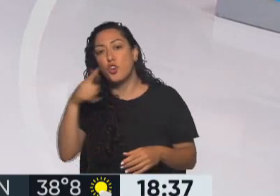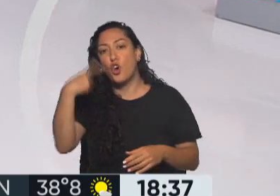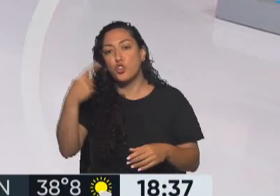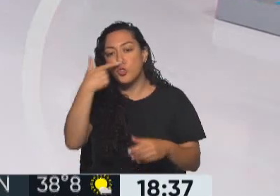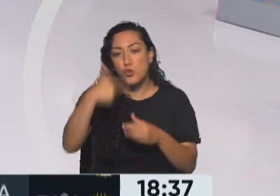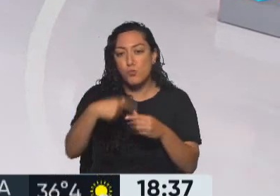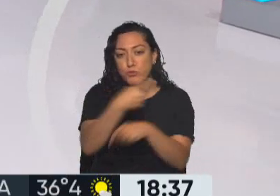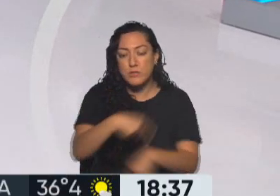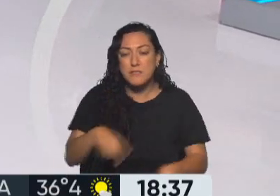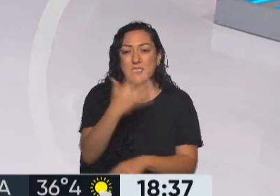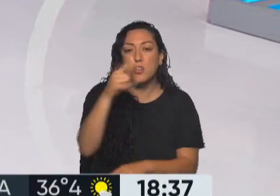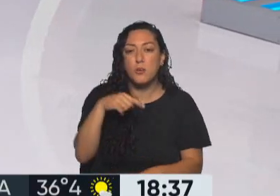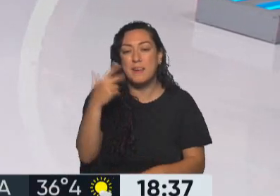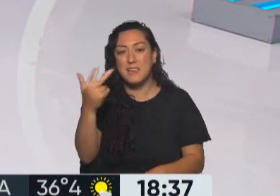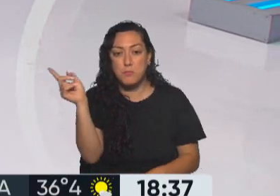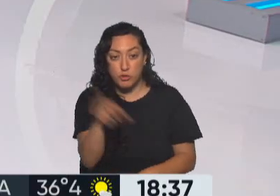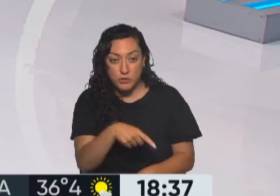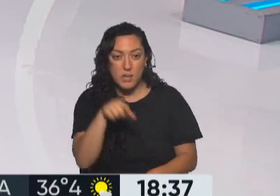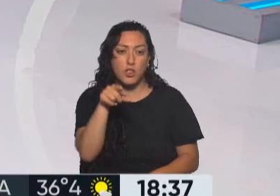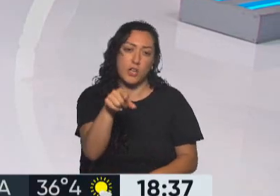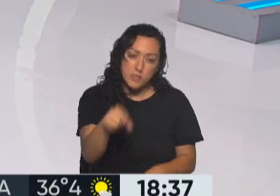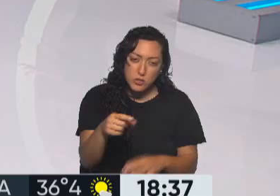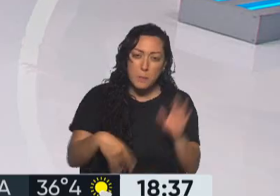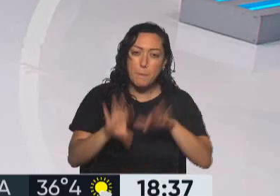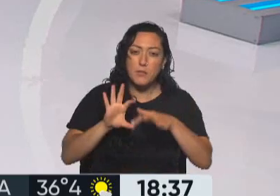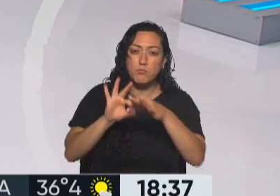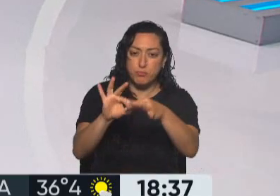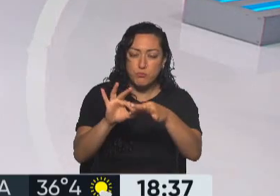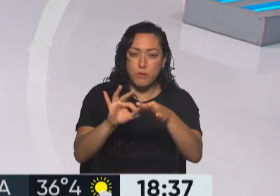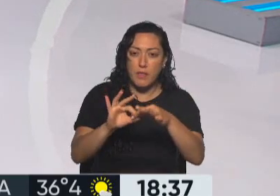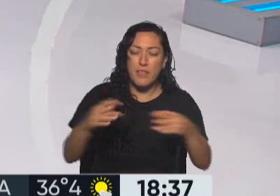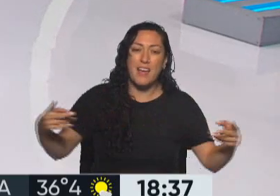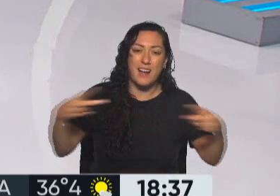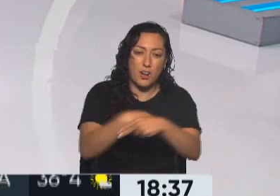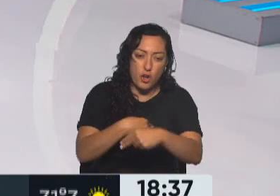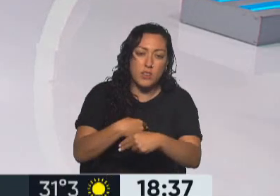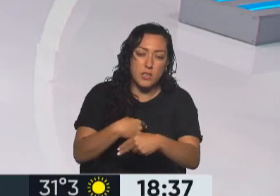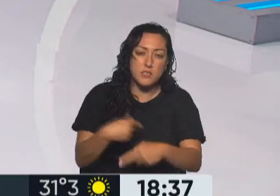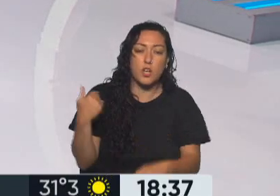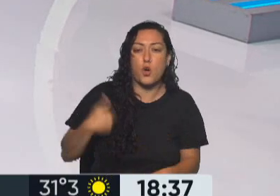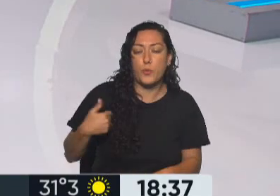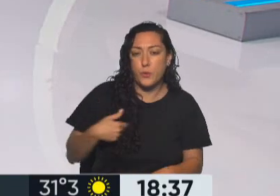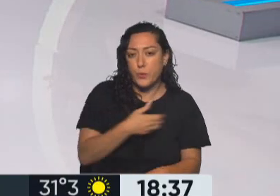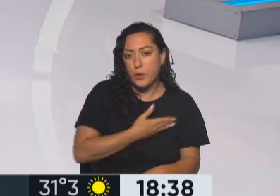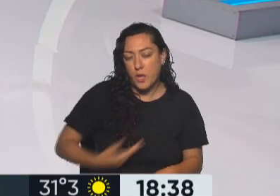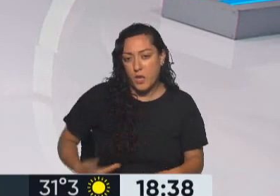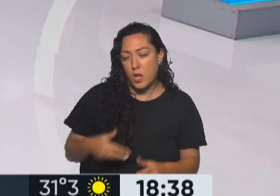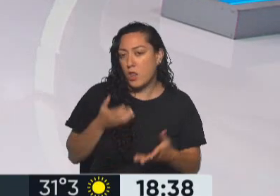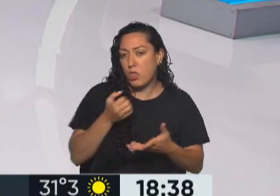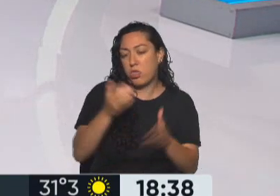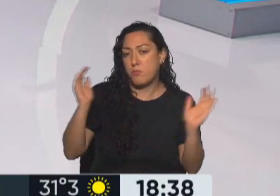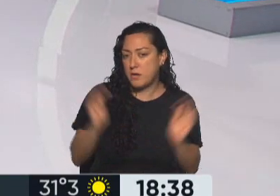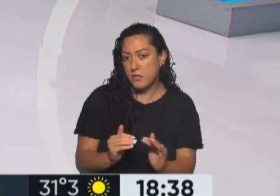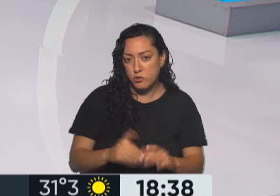un 5,3%. Esto está muy relacionado con la política de recorte de subsidios que está llevando a cabo el gobierno nacional, seguido